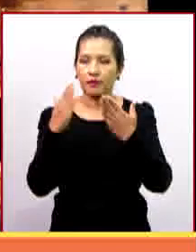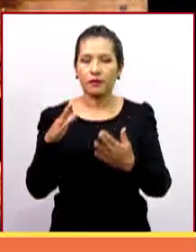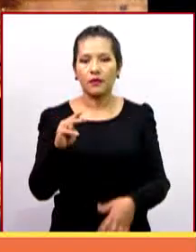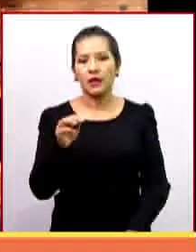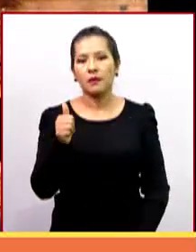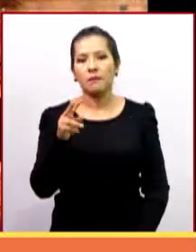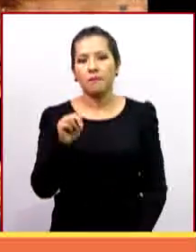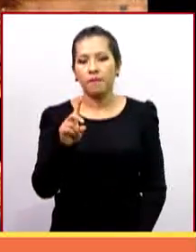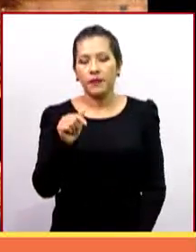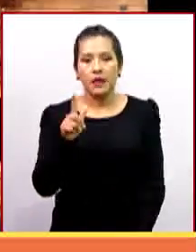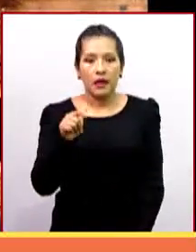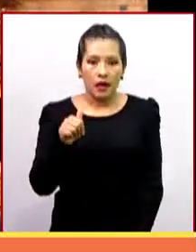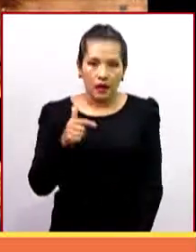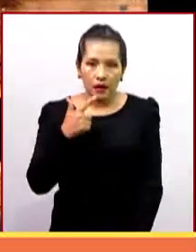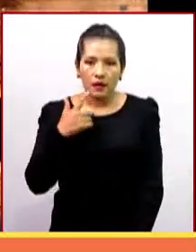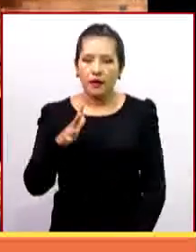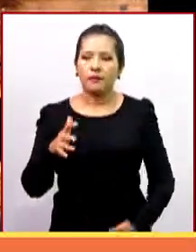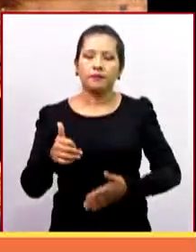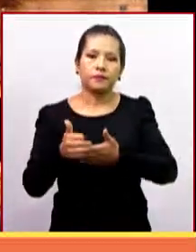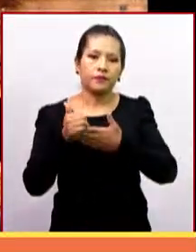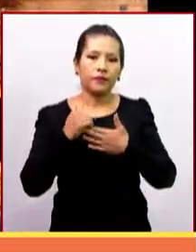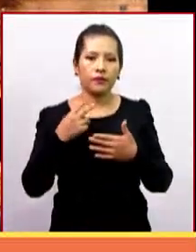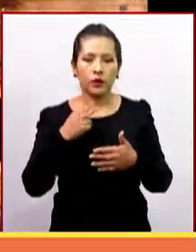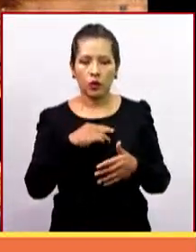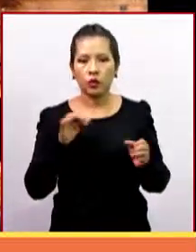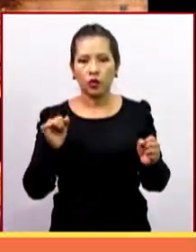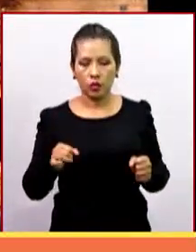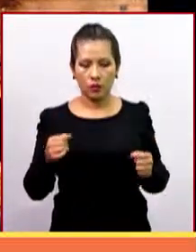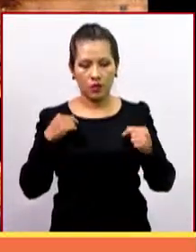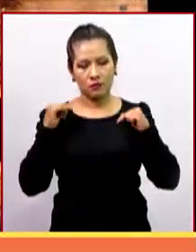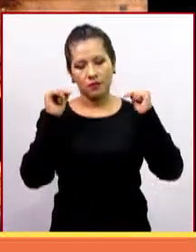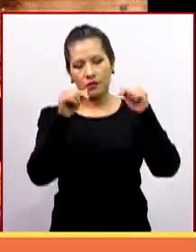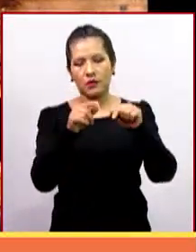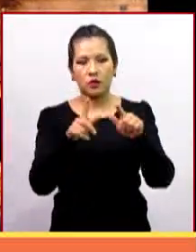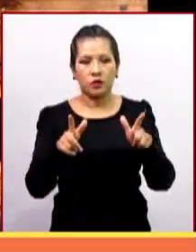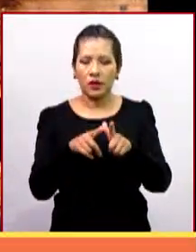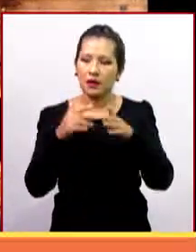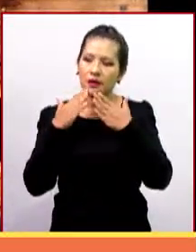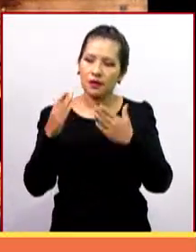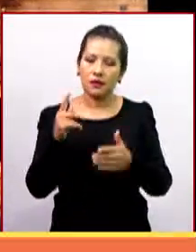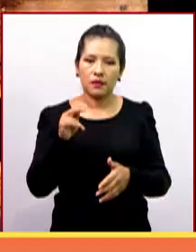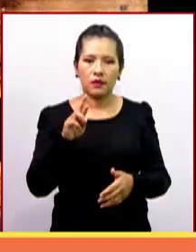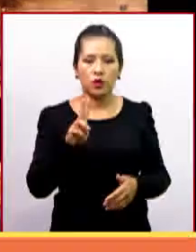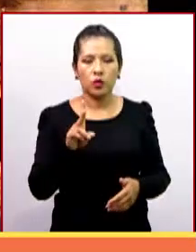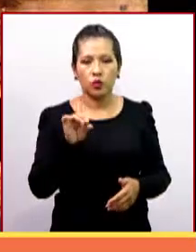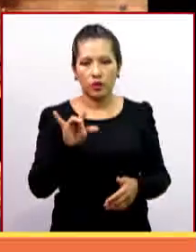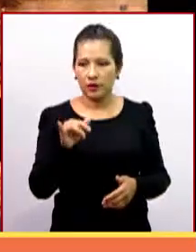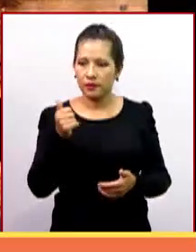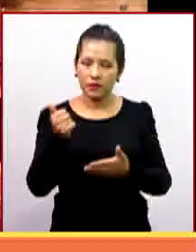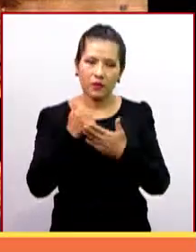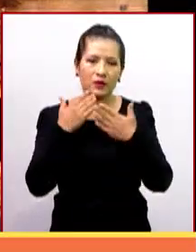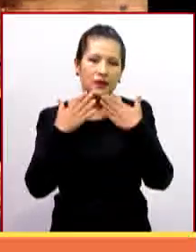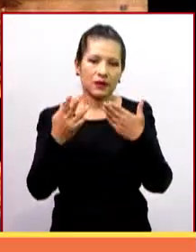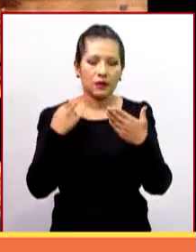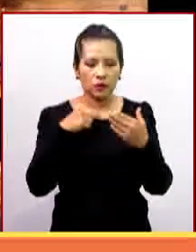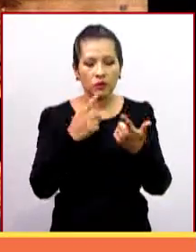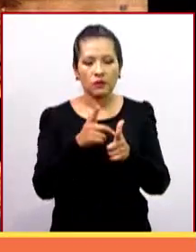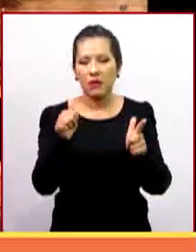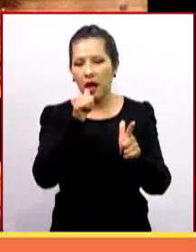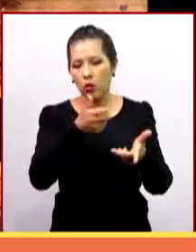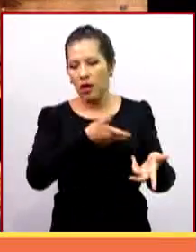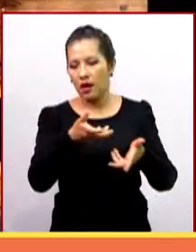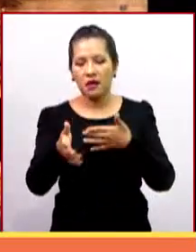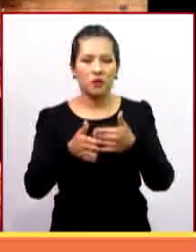nos ha auspiciado un espacio donde podíamos estaba mojar. Viendo. Gracias, Trudy. Gracias, Trudy, porque ha sido fabuloso poder tener la libertad